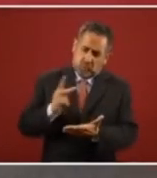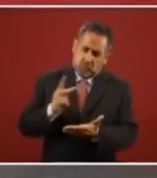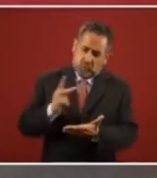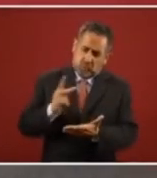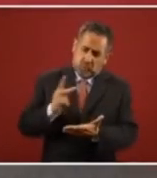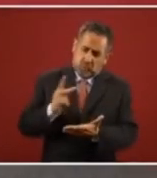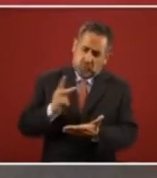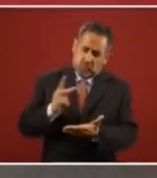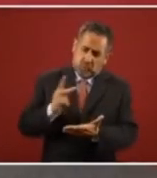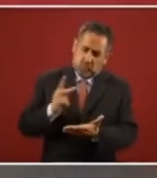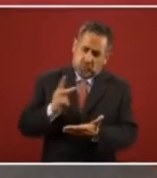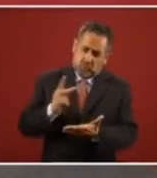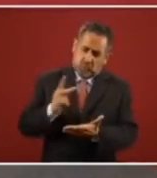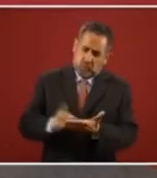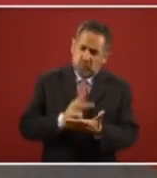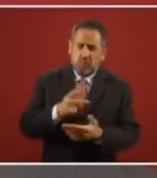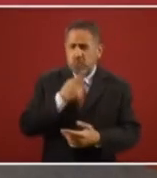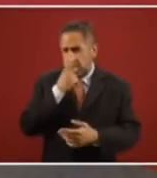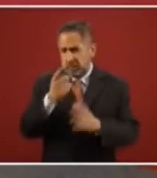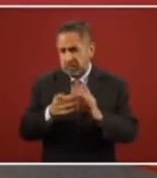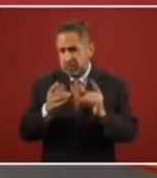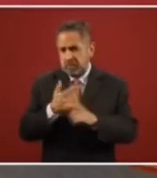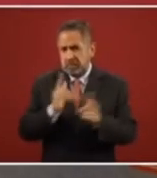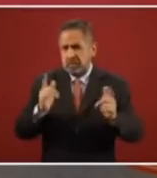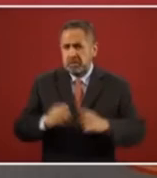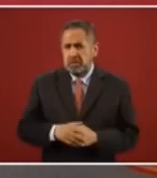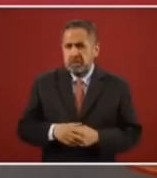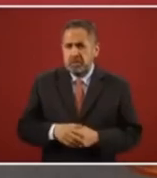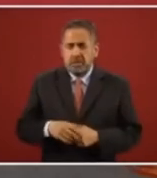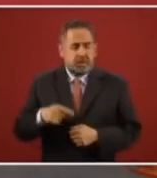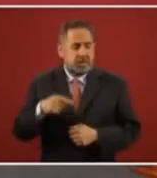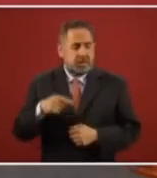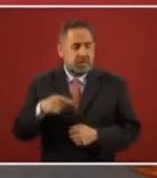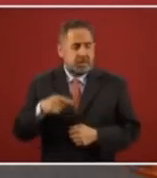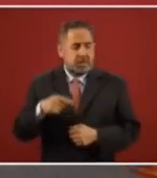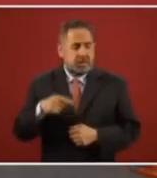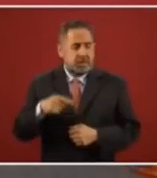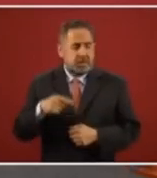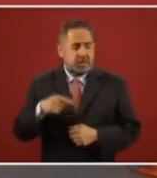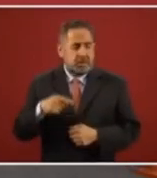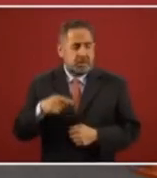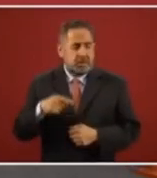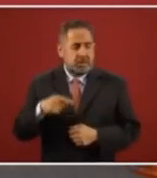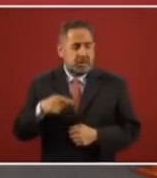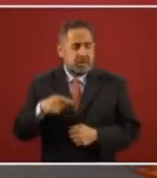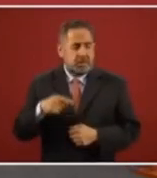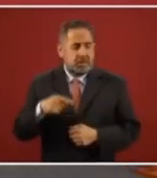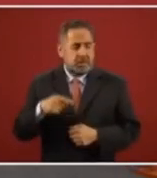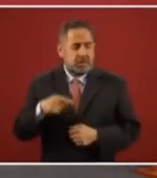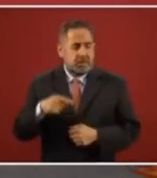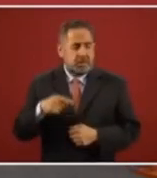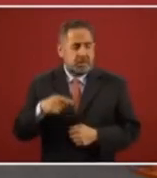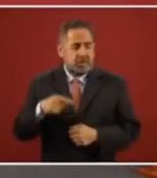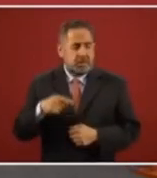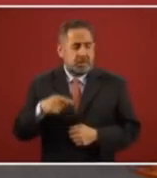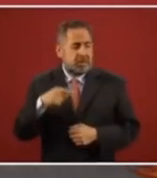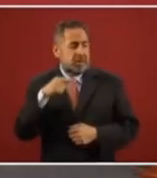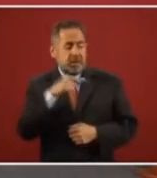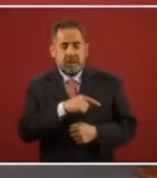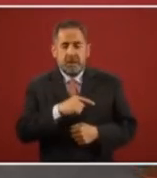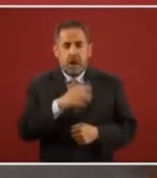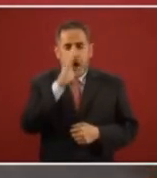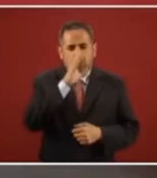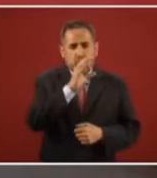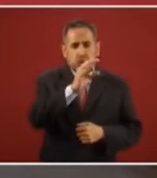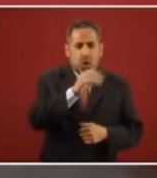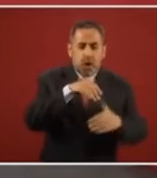ejercer el derecho del zorro en el gallinero from bing fox y the genrals